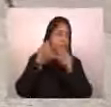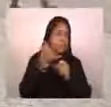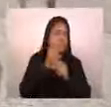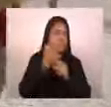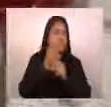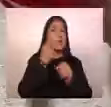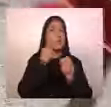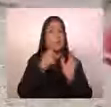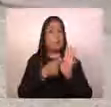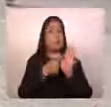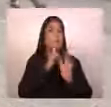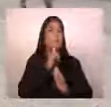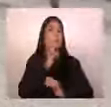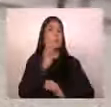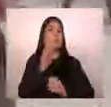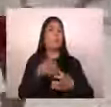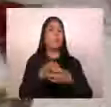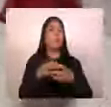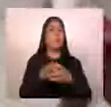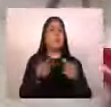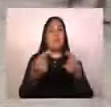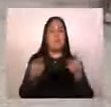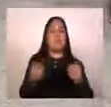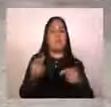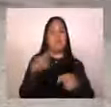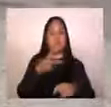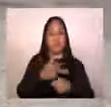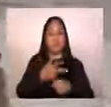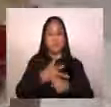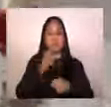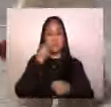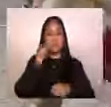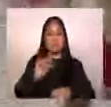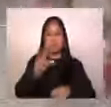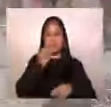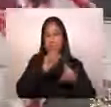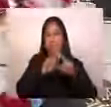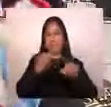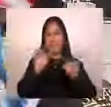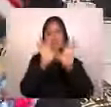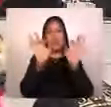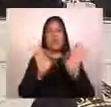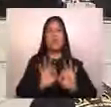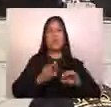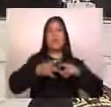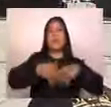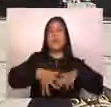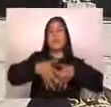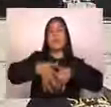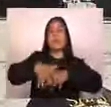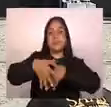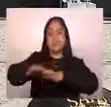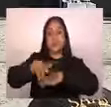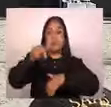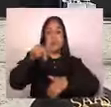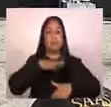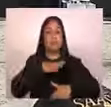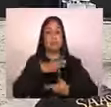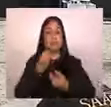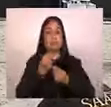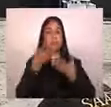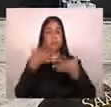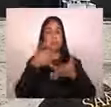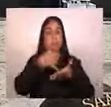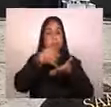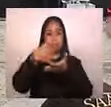años ser una de las mejores bandas de Guatemala con su tradicional e incomparable estilo de marcha. Ha obtenido